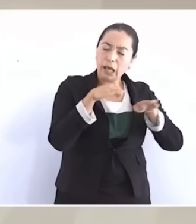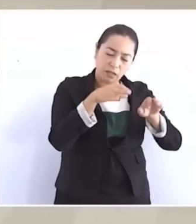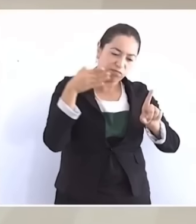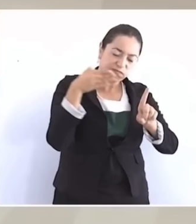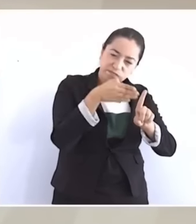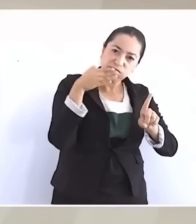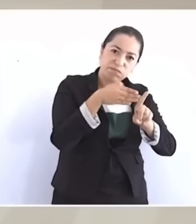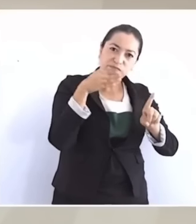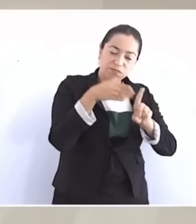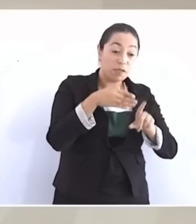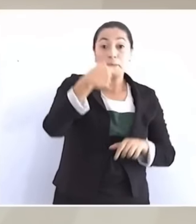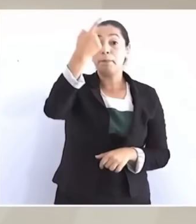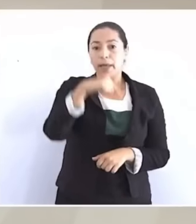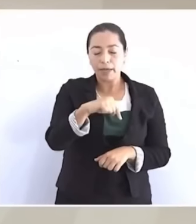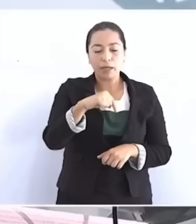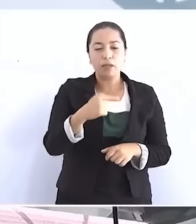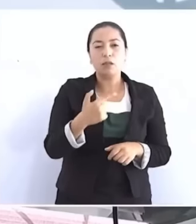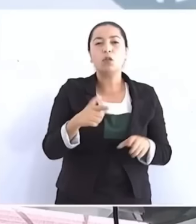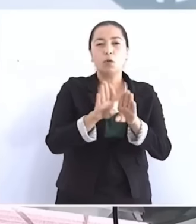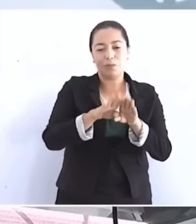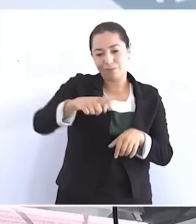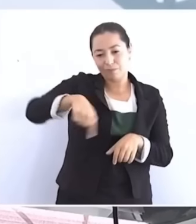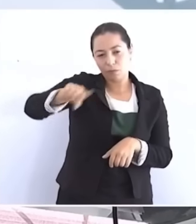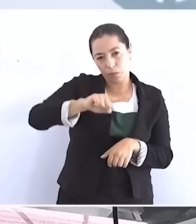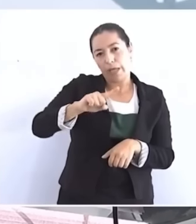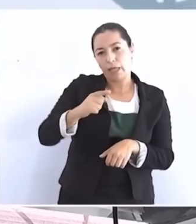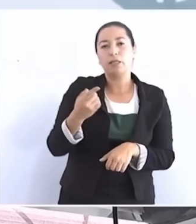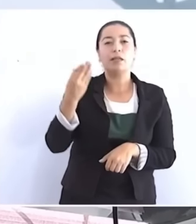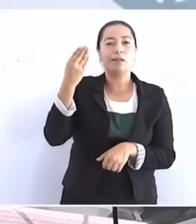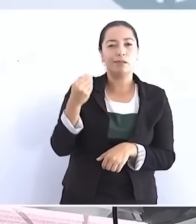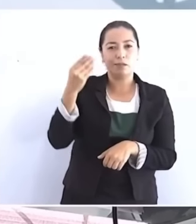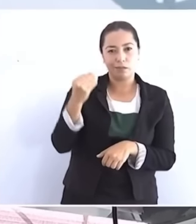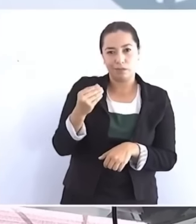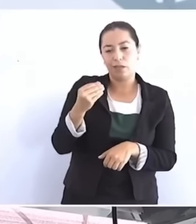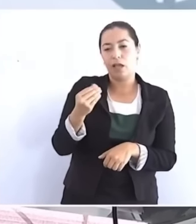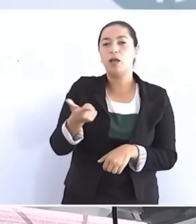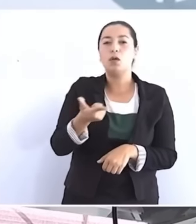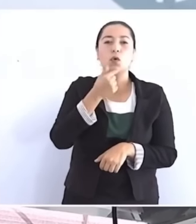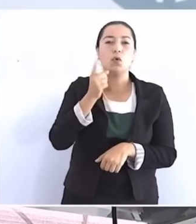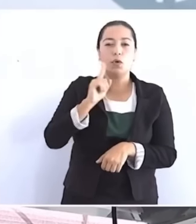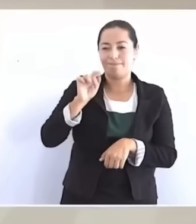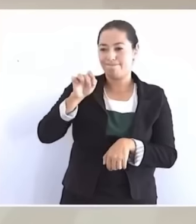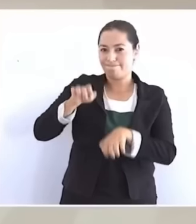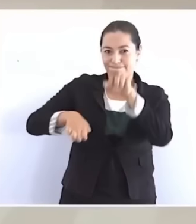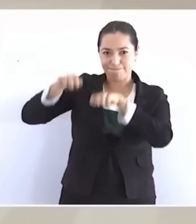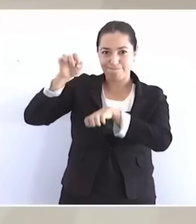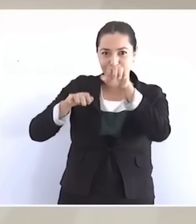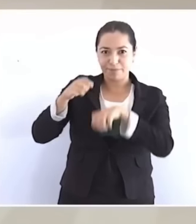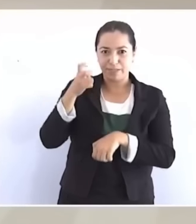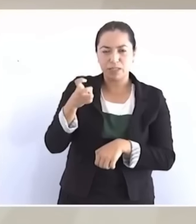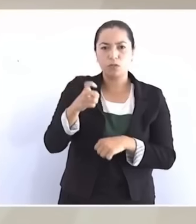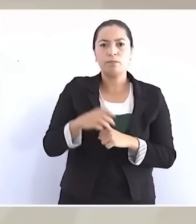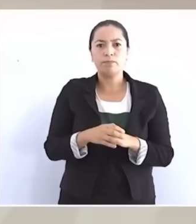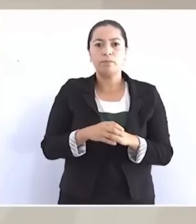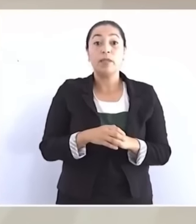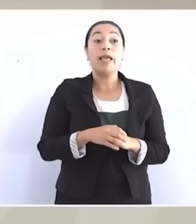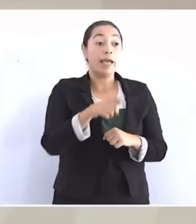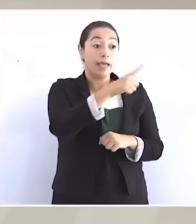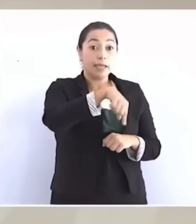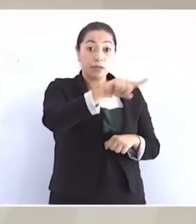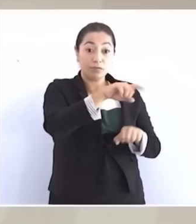para complementar la pensión adulto mayor, adulta mayor. Vamos a contratar